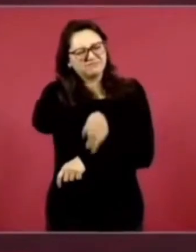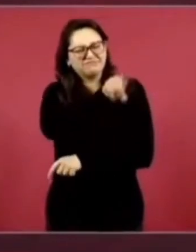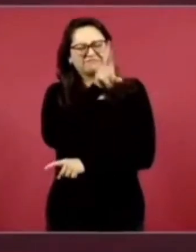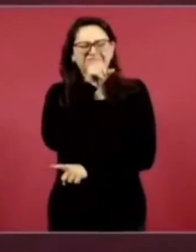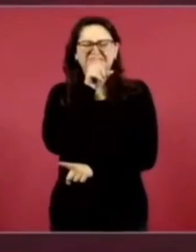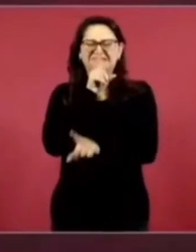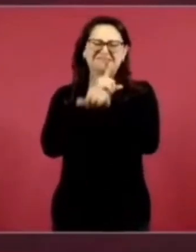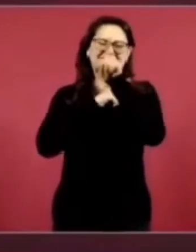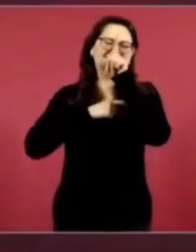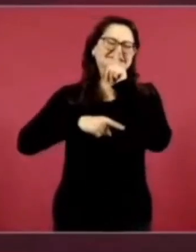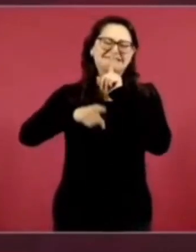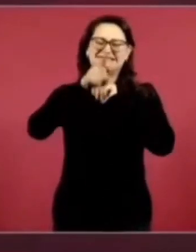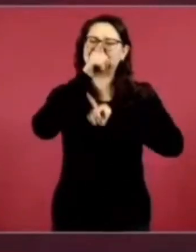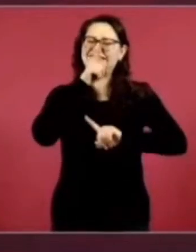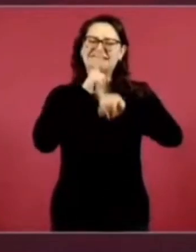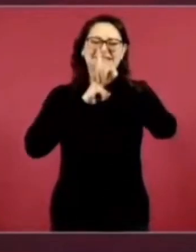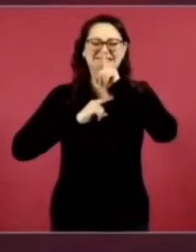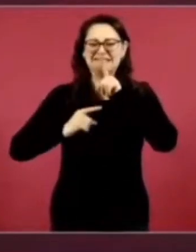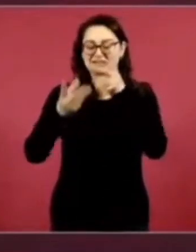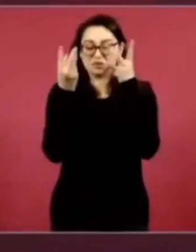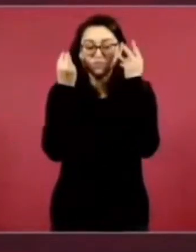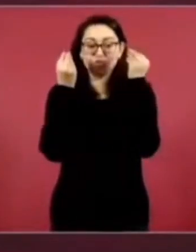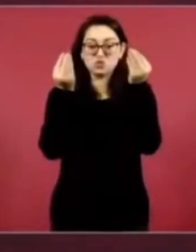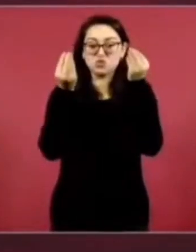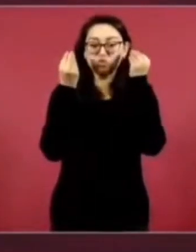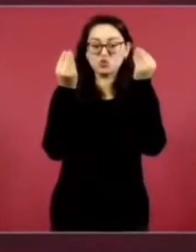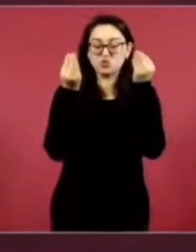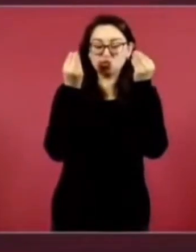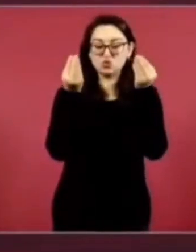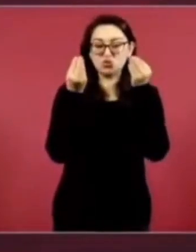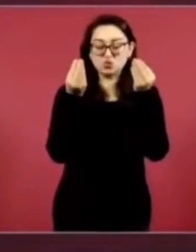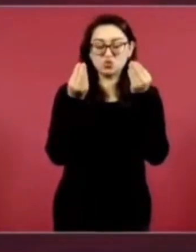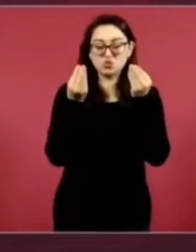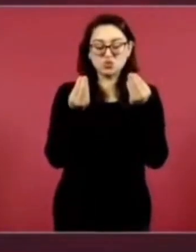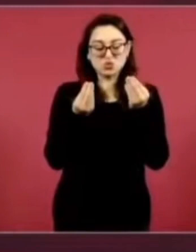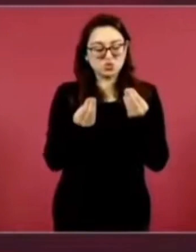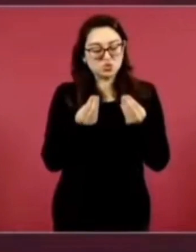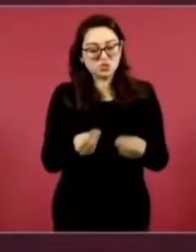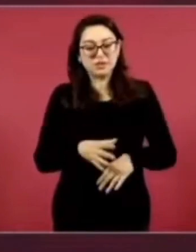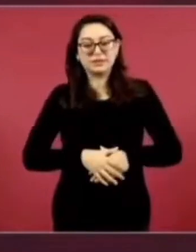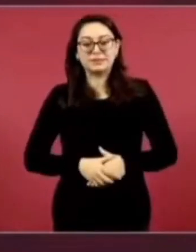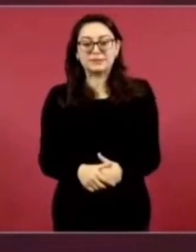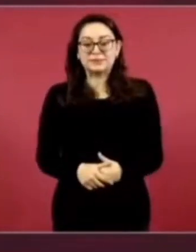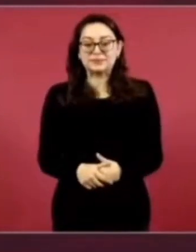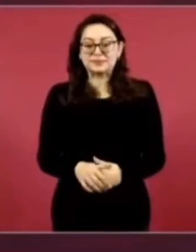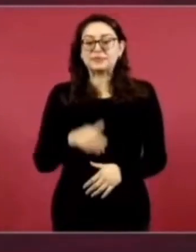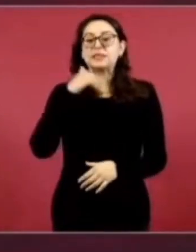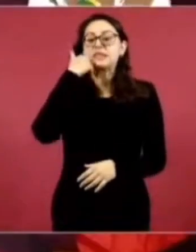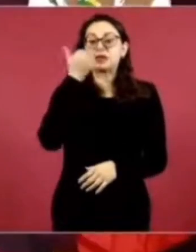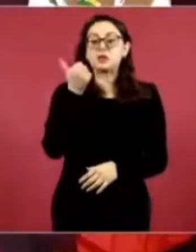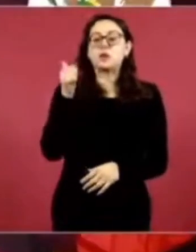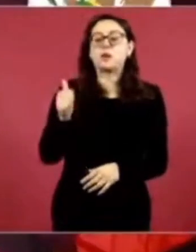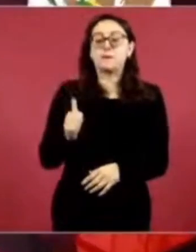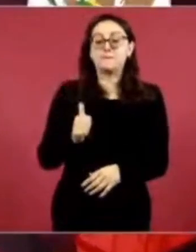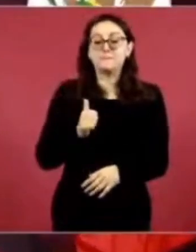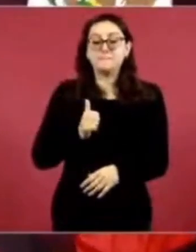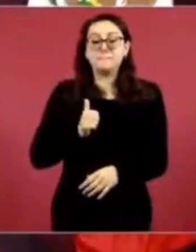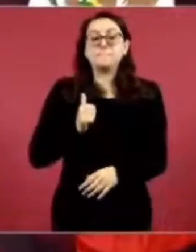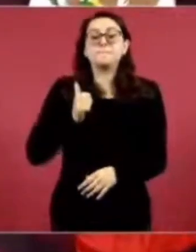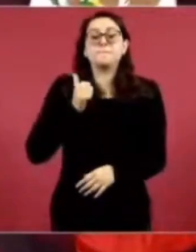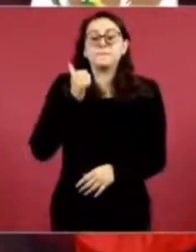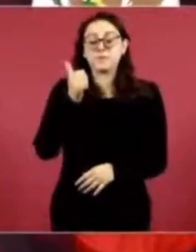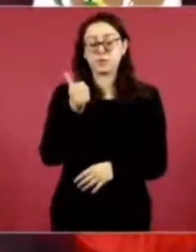muchas eh quiero aprovechar para decirles que vamos a